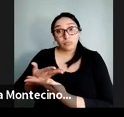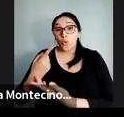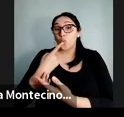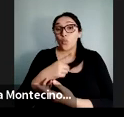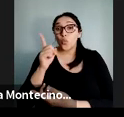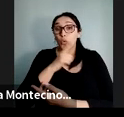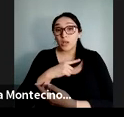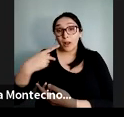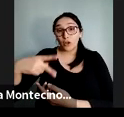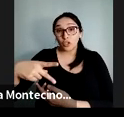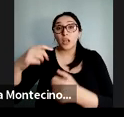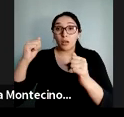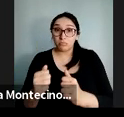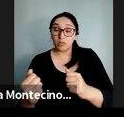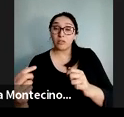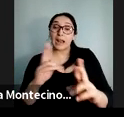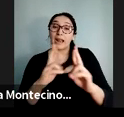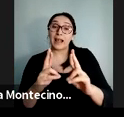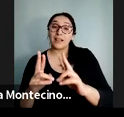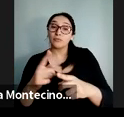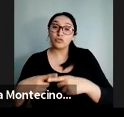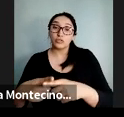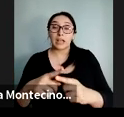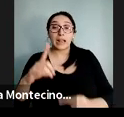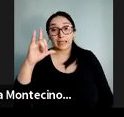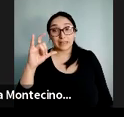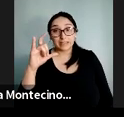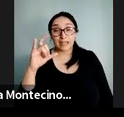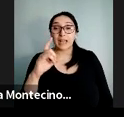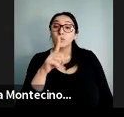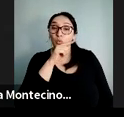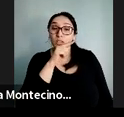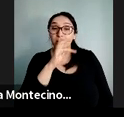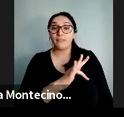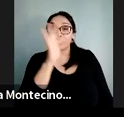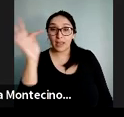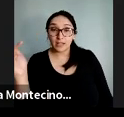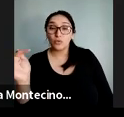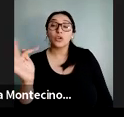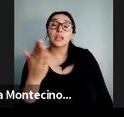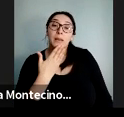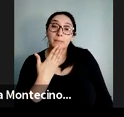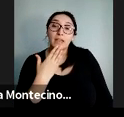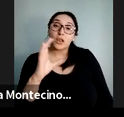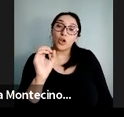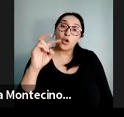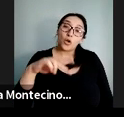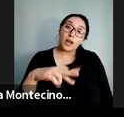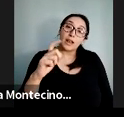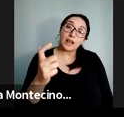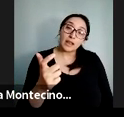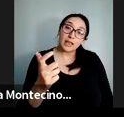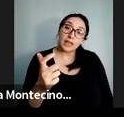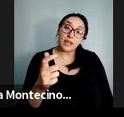Aurora, bueno, ahí están nuestras redes sociales en Instagram, Twitter y Facebook. La cuenta también de la ONG es